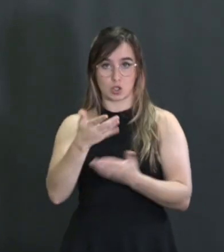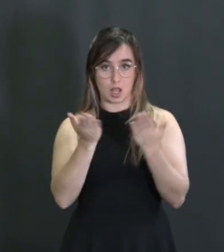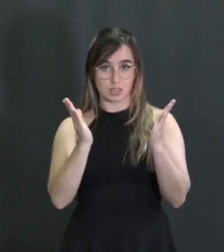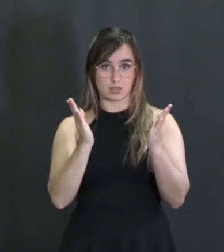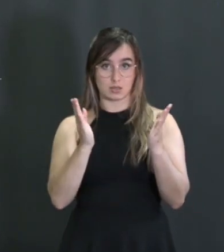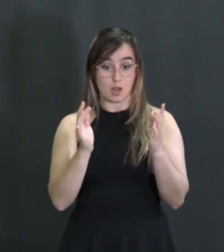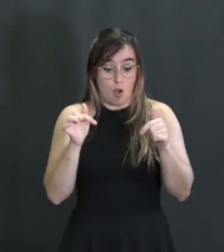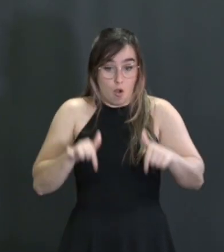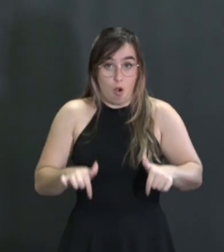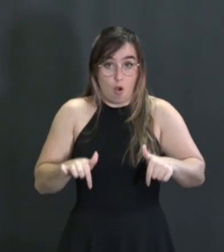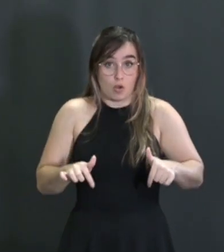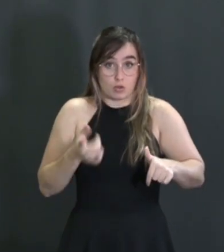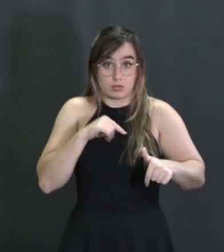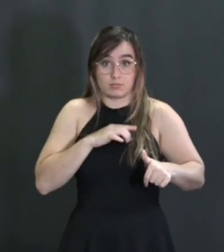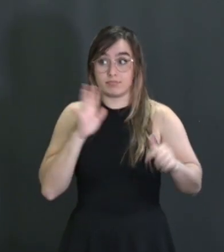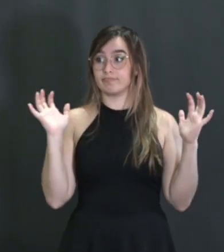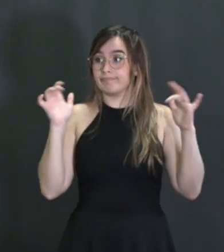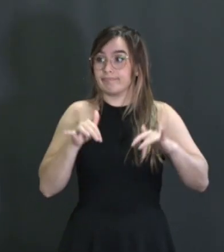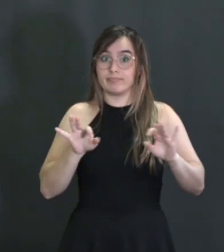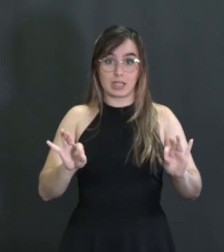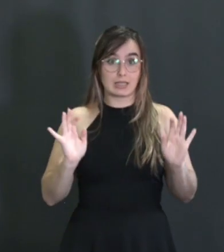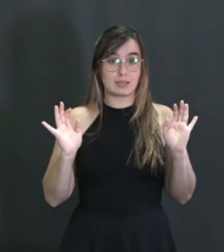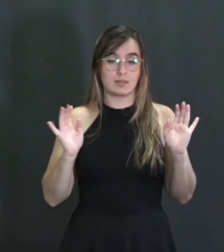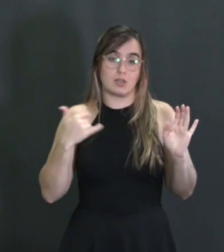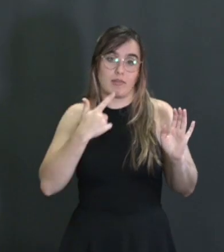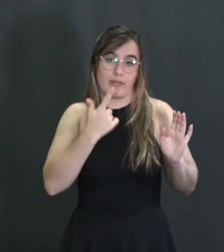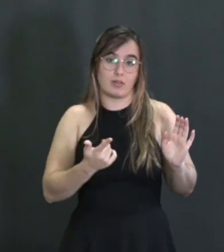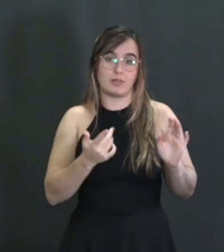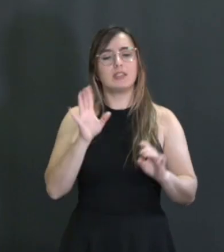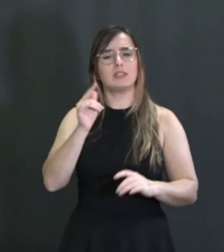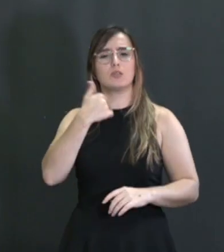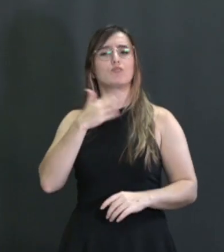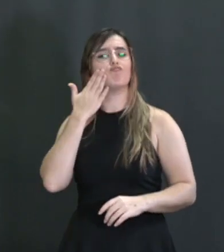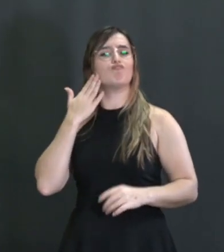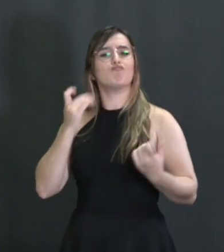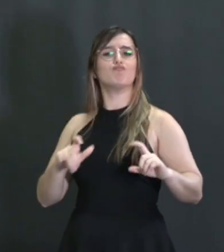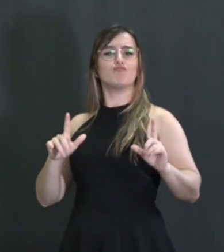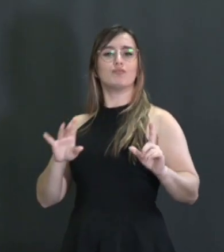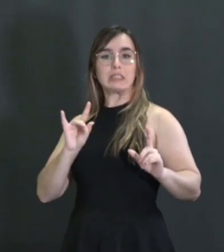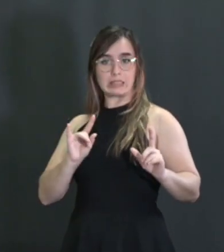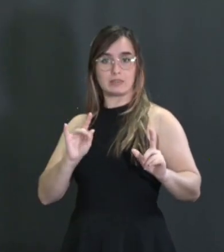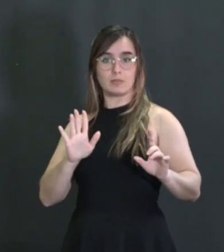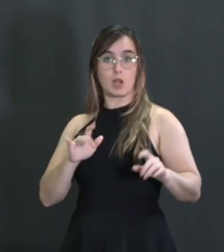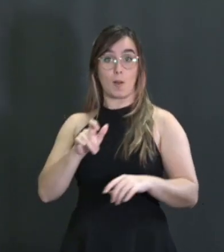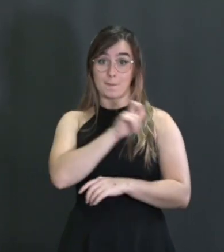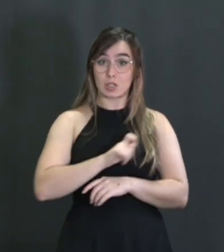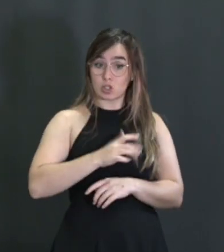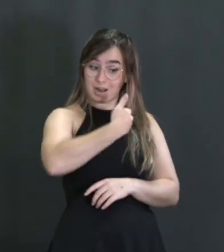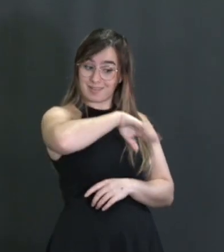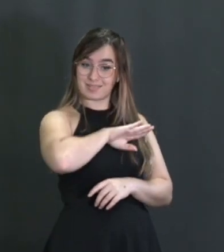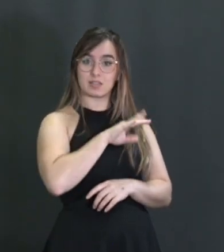Hoy estamos aquí y tengo que decirlo, bueno, pues sí, sacando pecho, con orgullo, personas que estamos